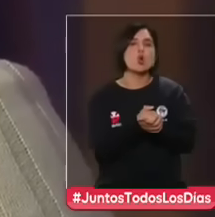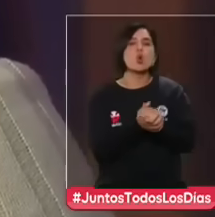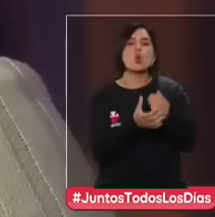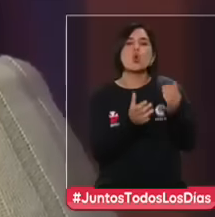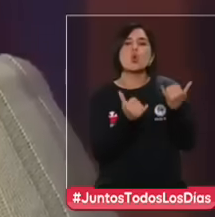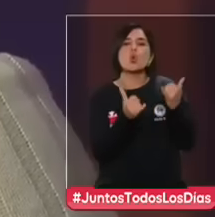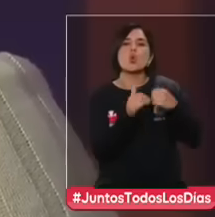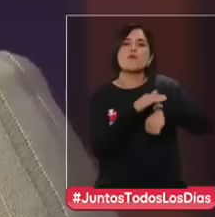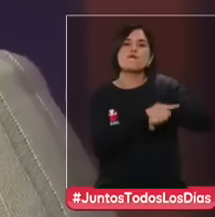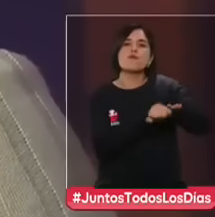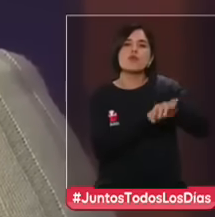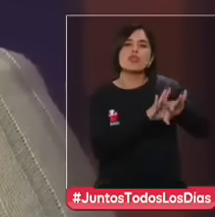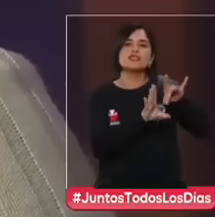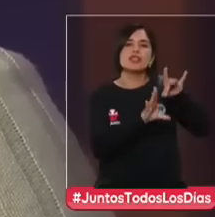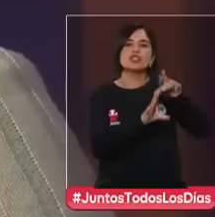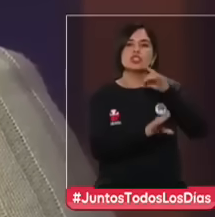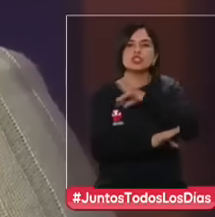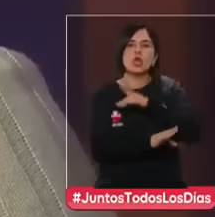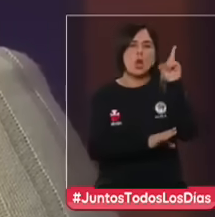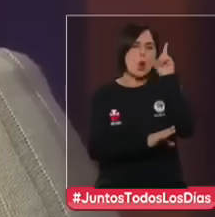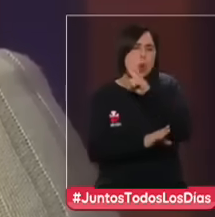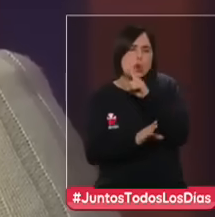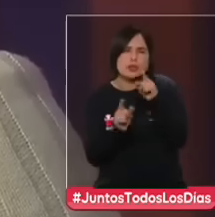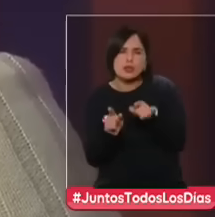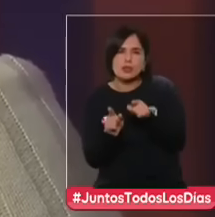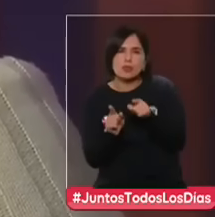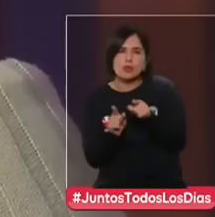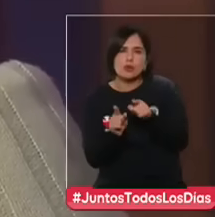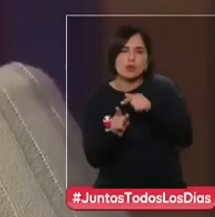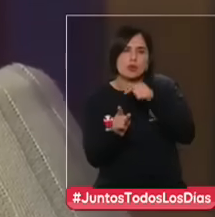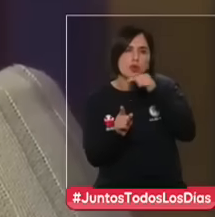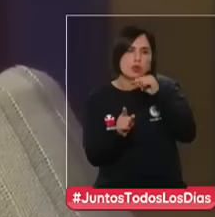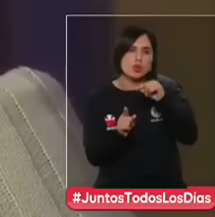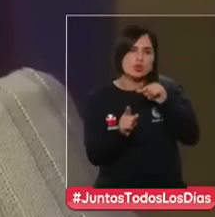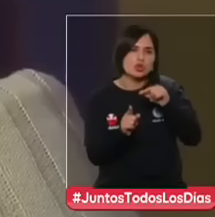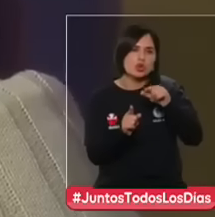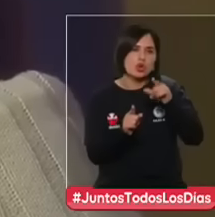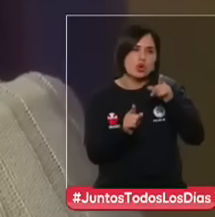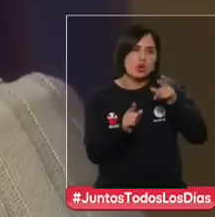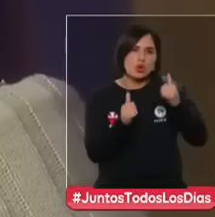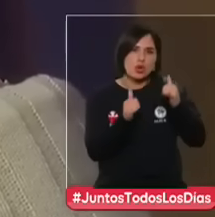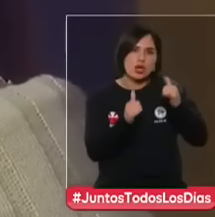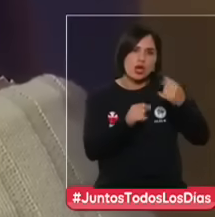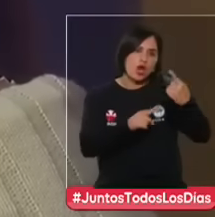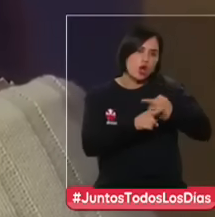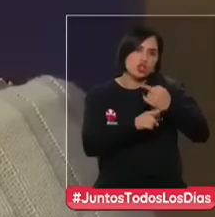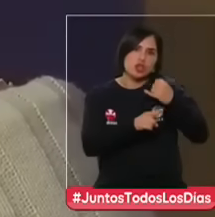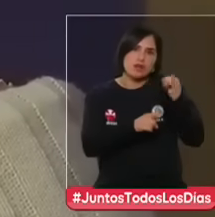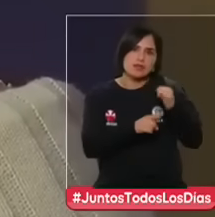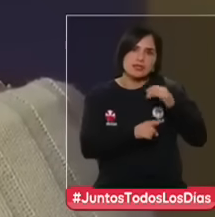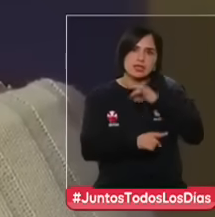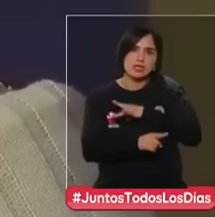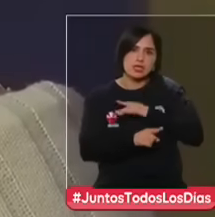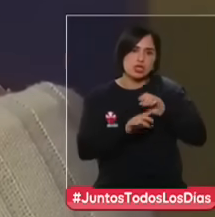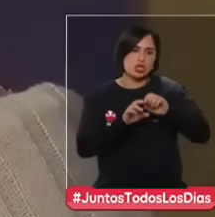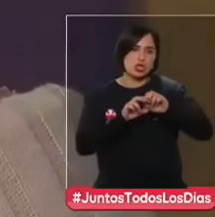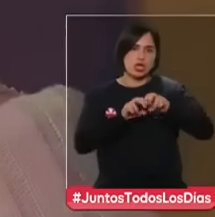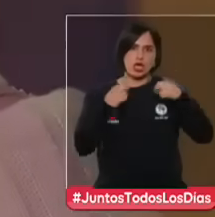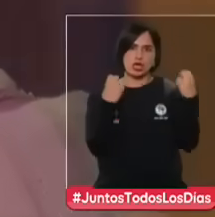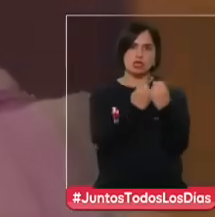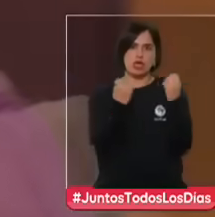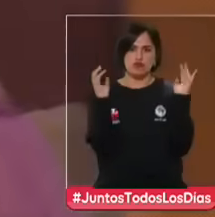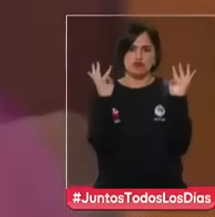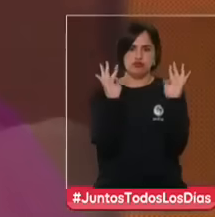Estamos últimos en la eliminatoria, pero en unos días más juega Chile y el estadio va a estar lleno, porque así somos los chilenos.